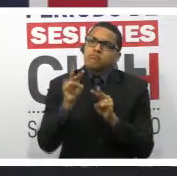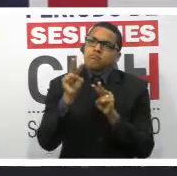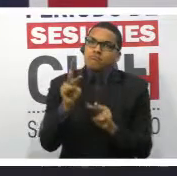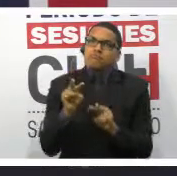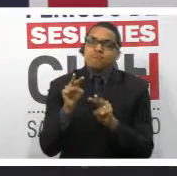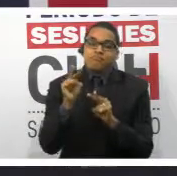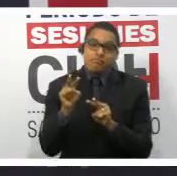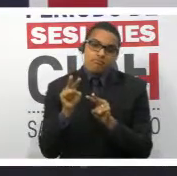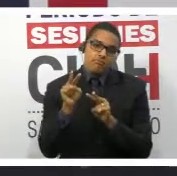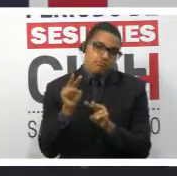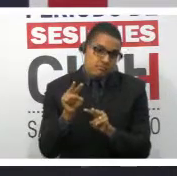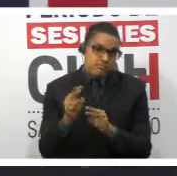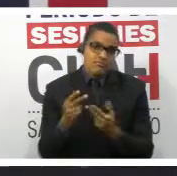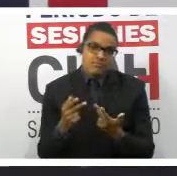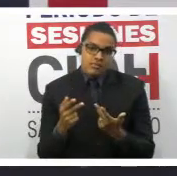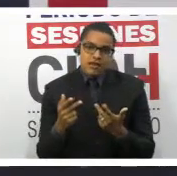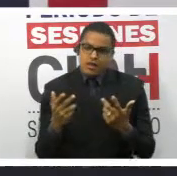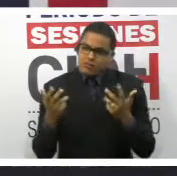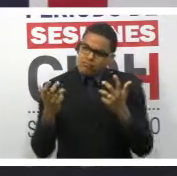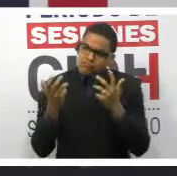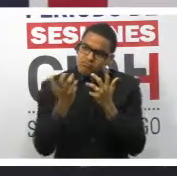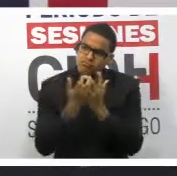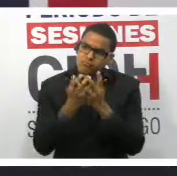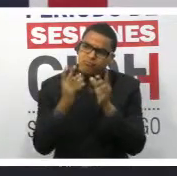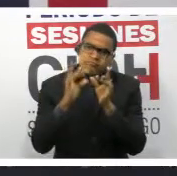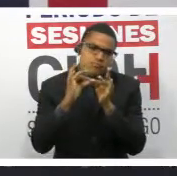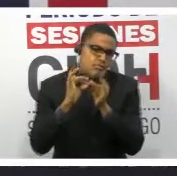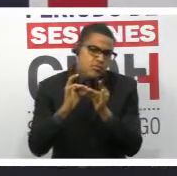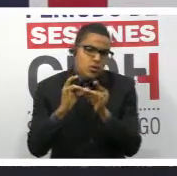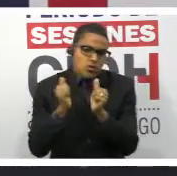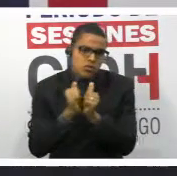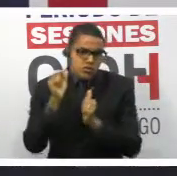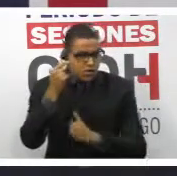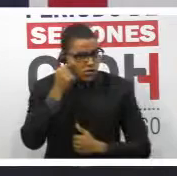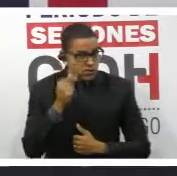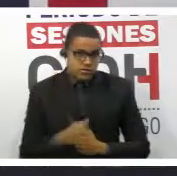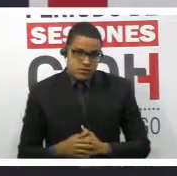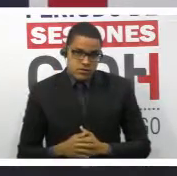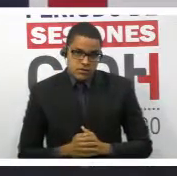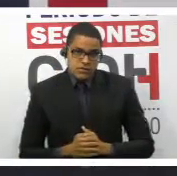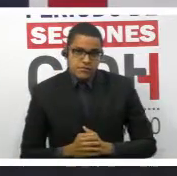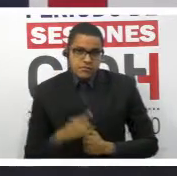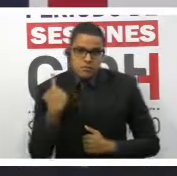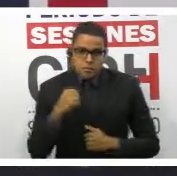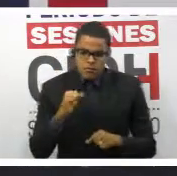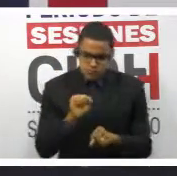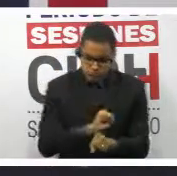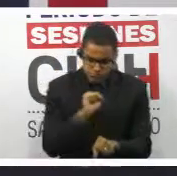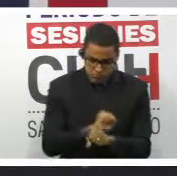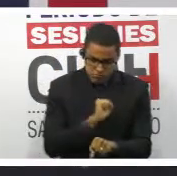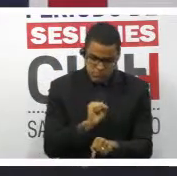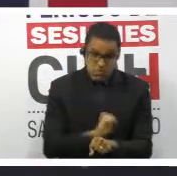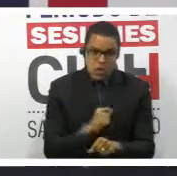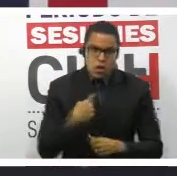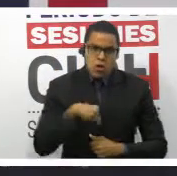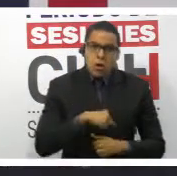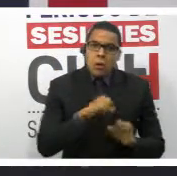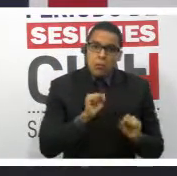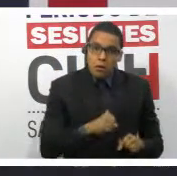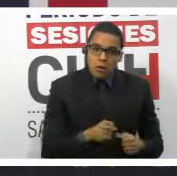juicio de conde de saint azul